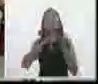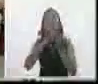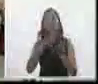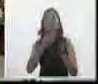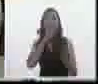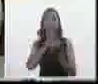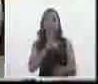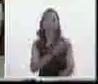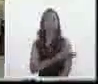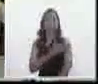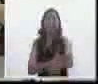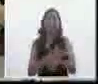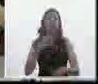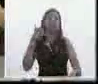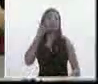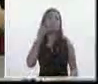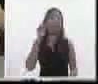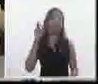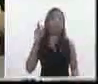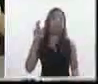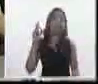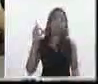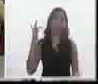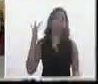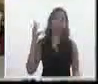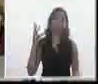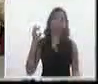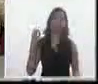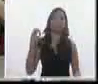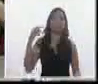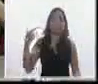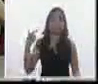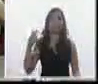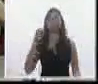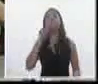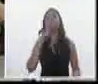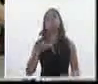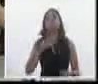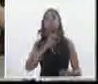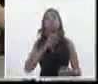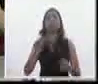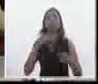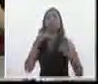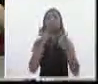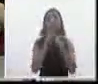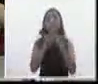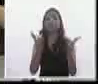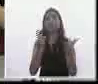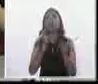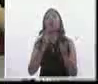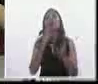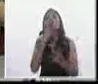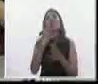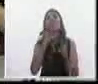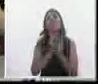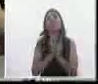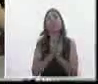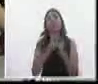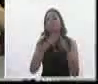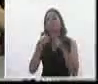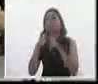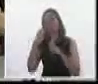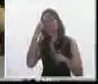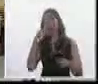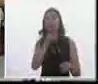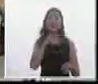nosotros 30 30 5307 tesis solinis también nos regala cuatro libros muy muy muy eh didácticos